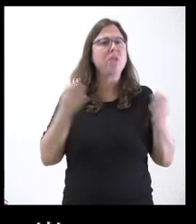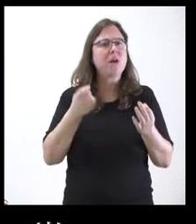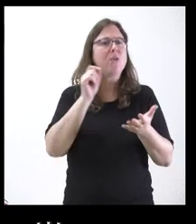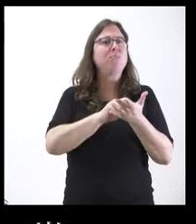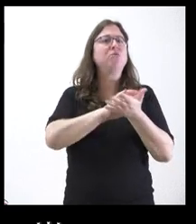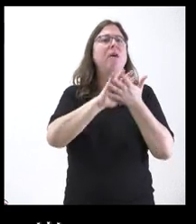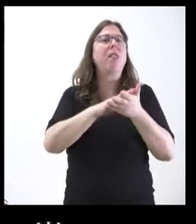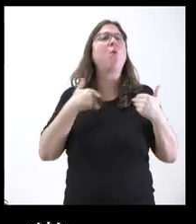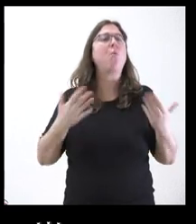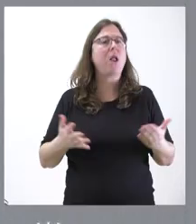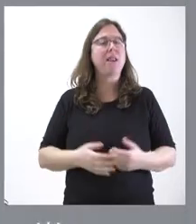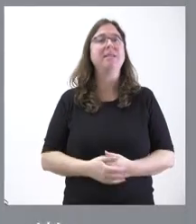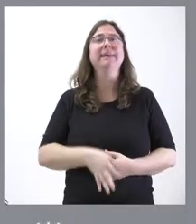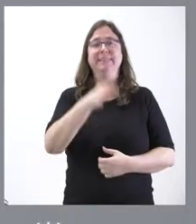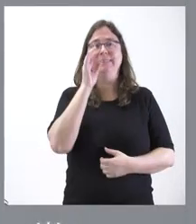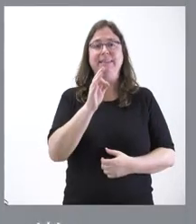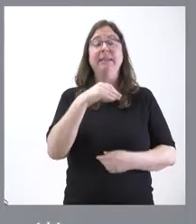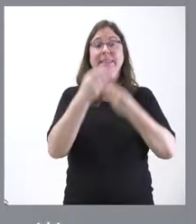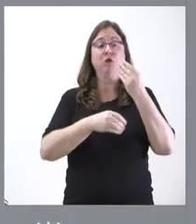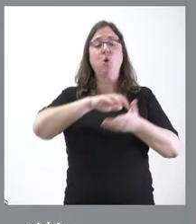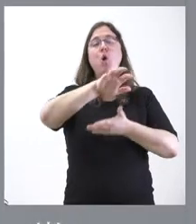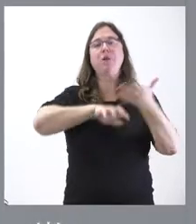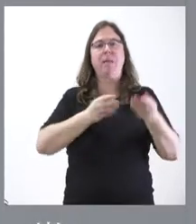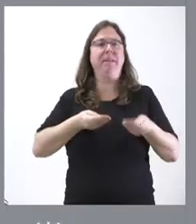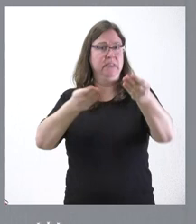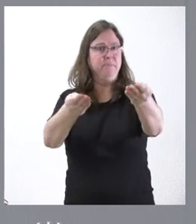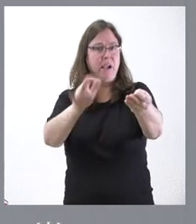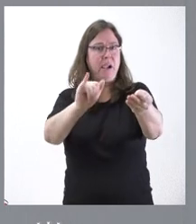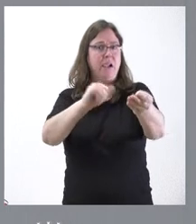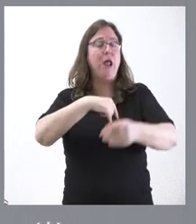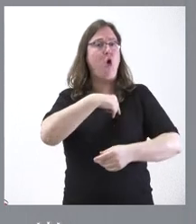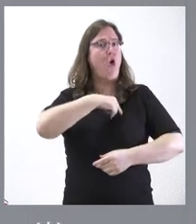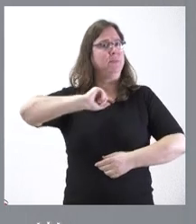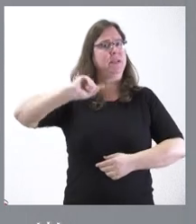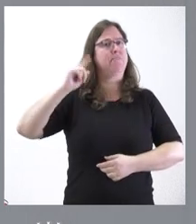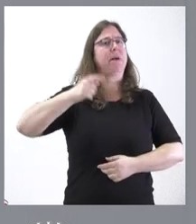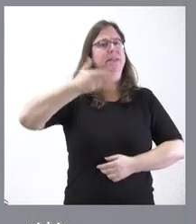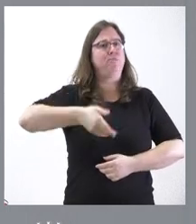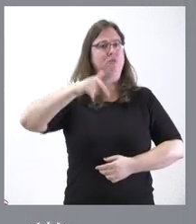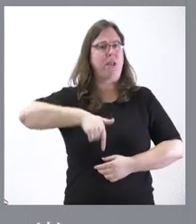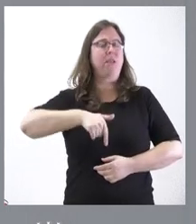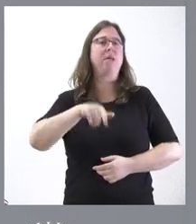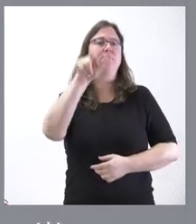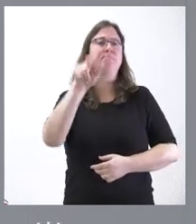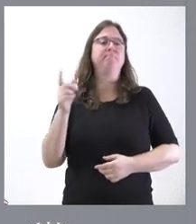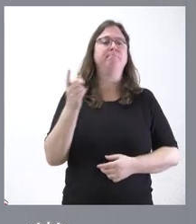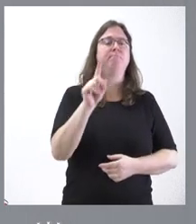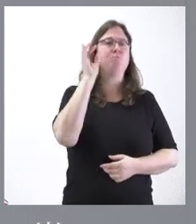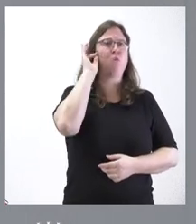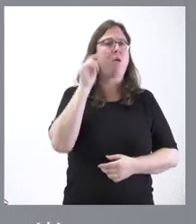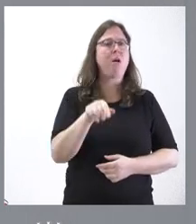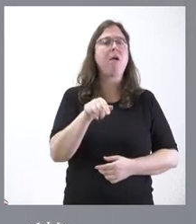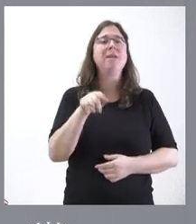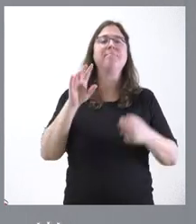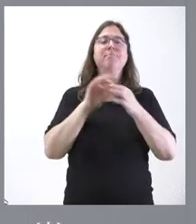puesto en común sí se ha hecho una nota de prensa es una de las comisarias más importantes para nuestra comunidad Autónoma porque está hablando de